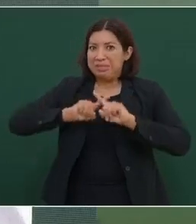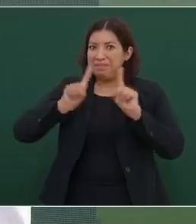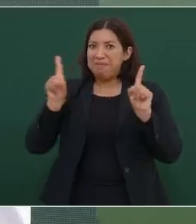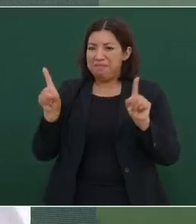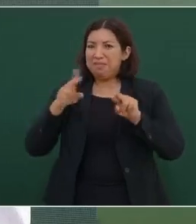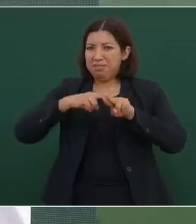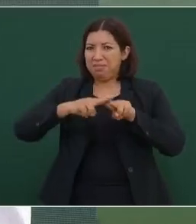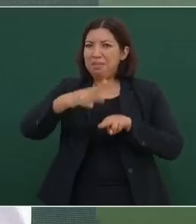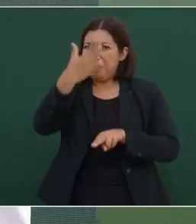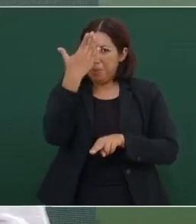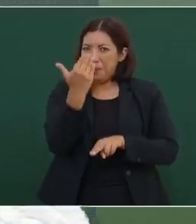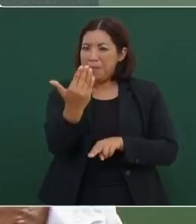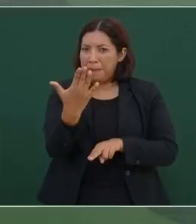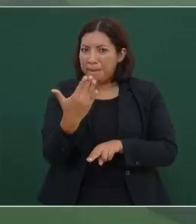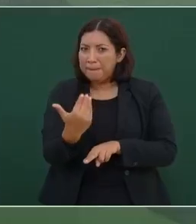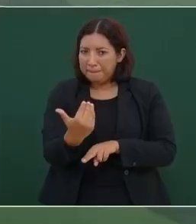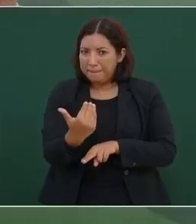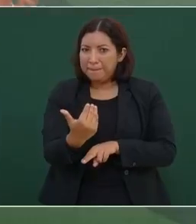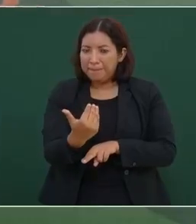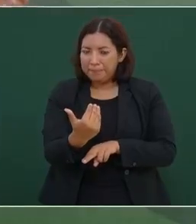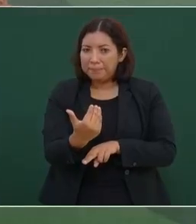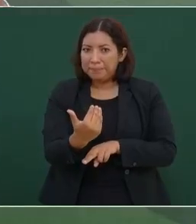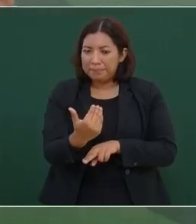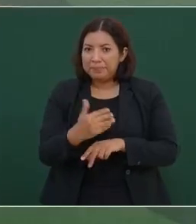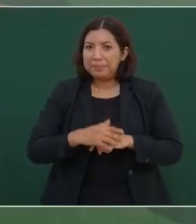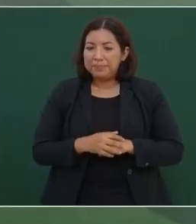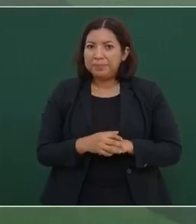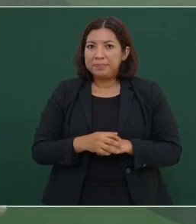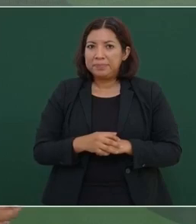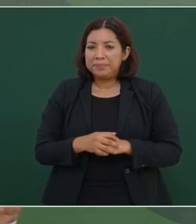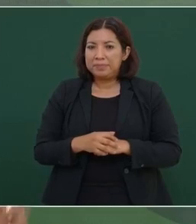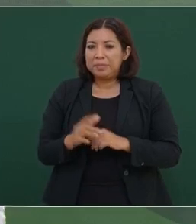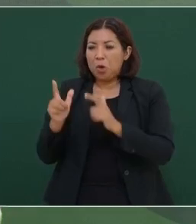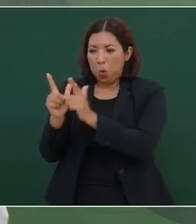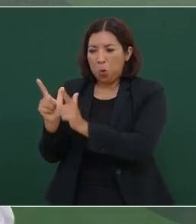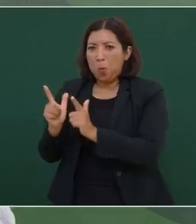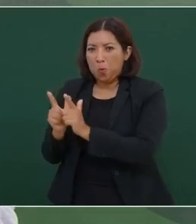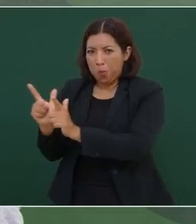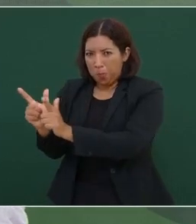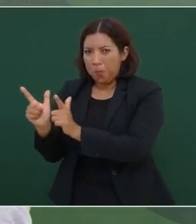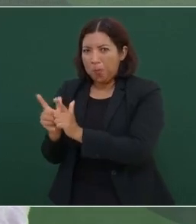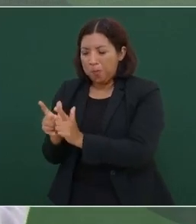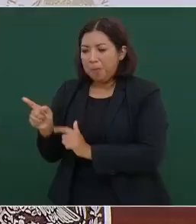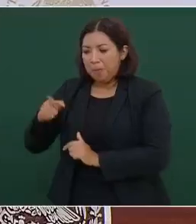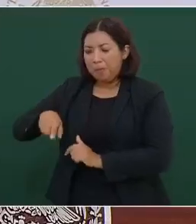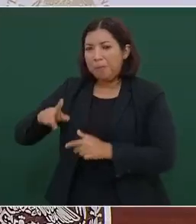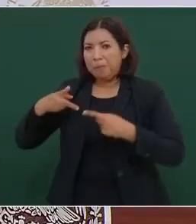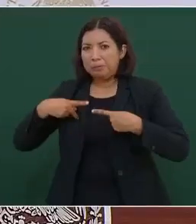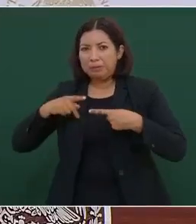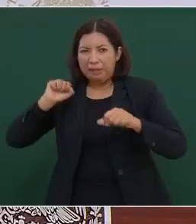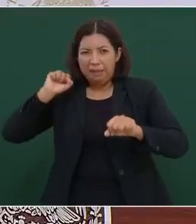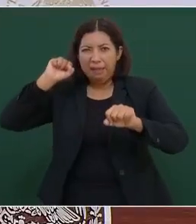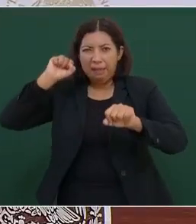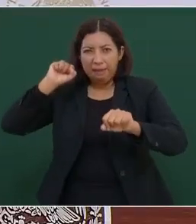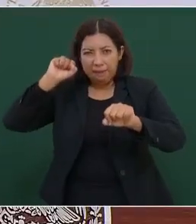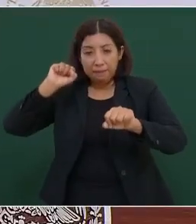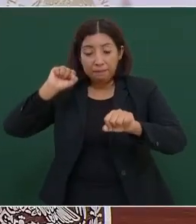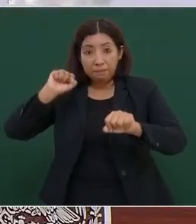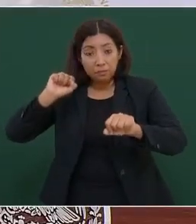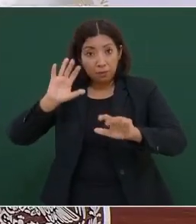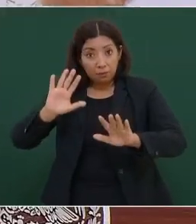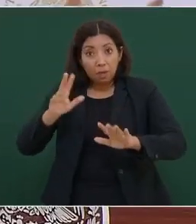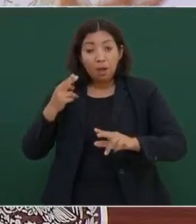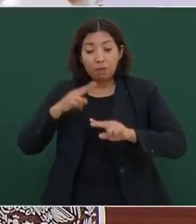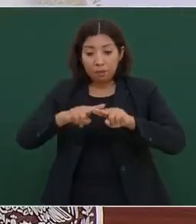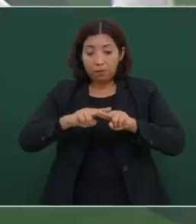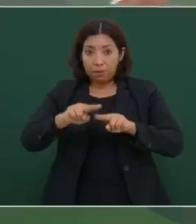paso, se cuidó para no destruir el territorio, y lo que